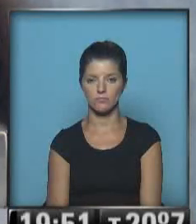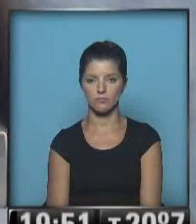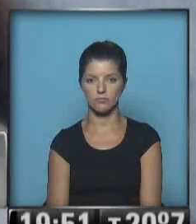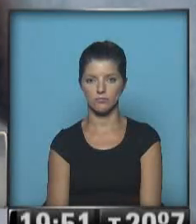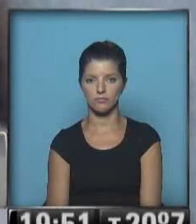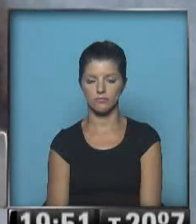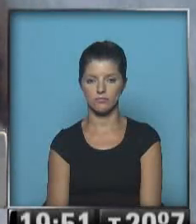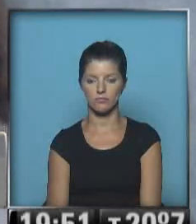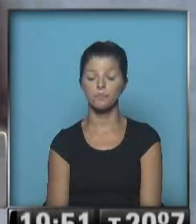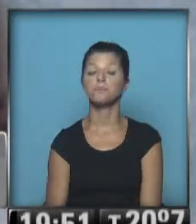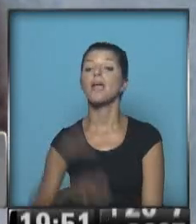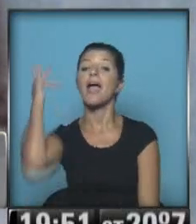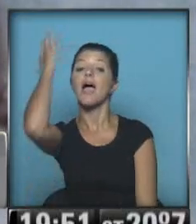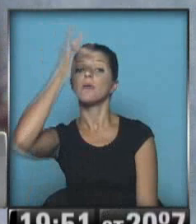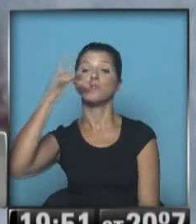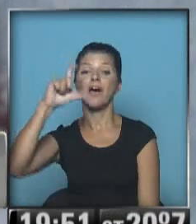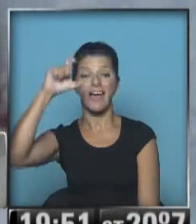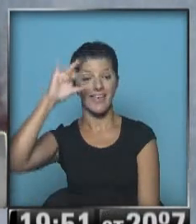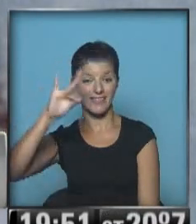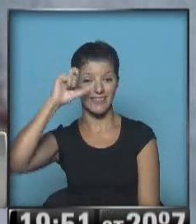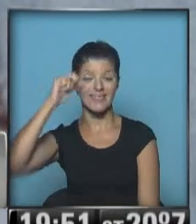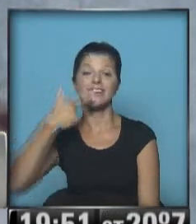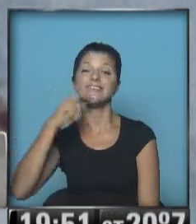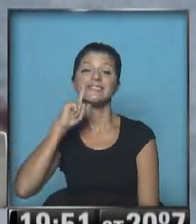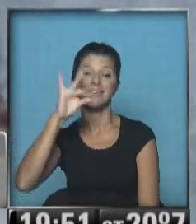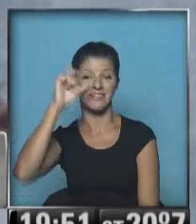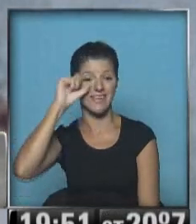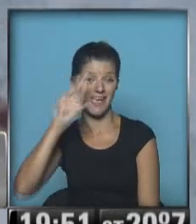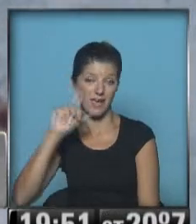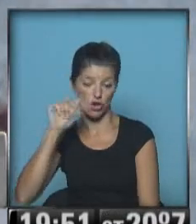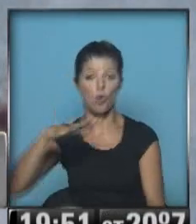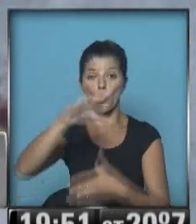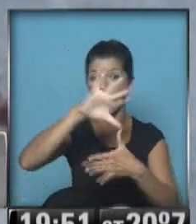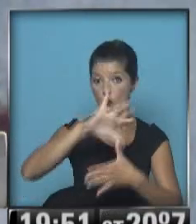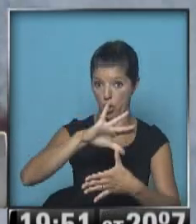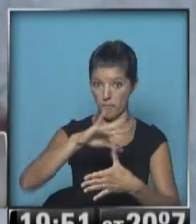solos monseñor desiderio colino obispo de Lomas de